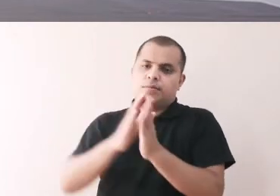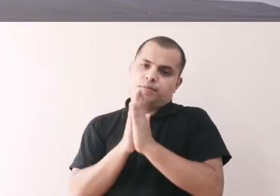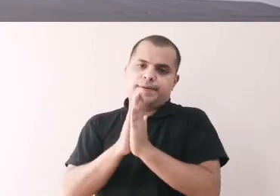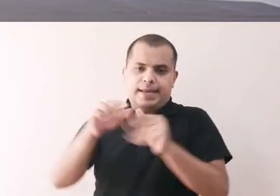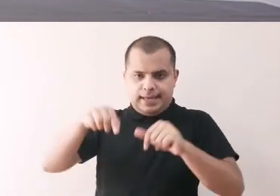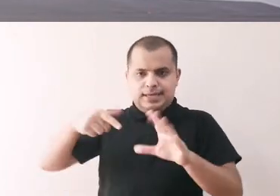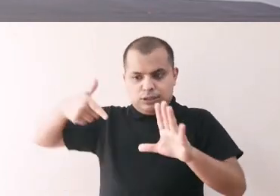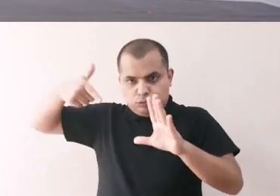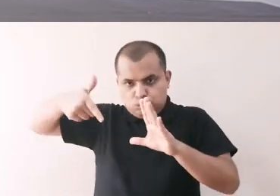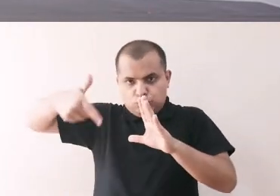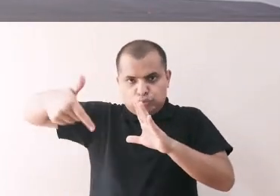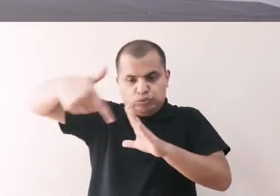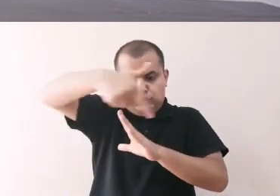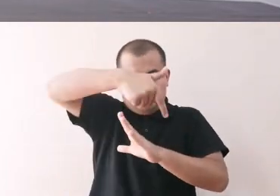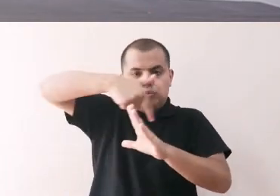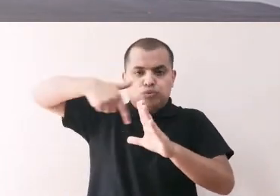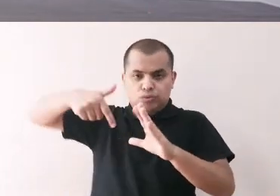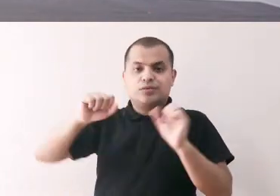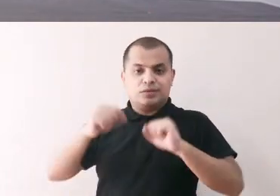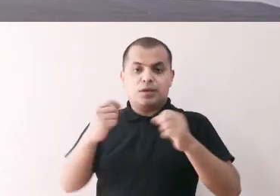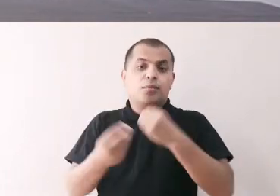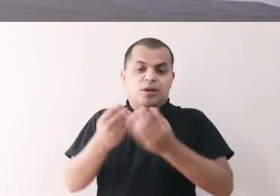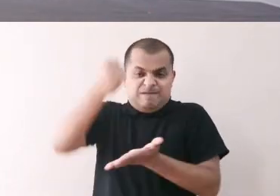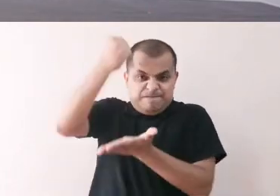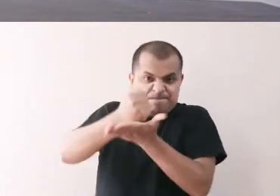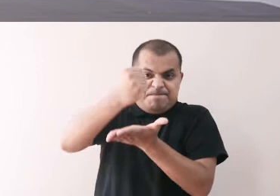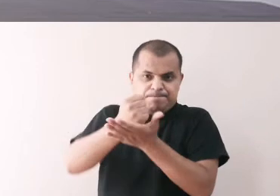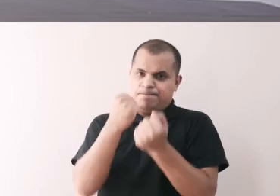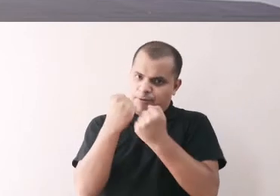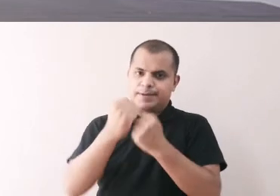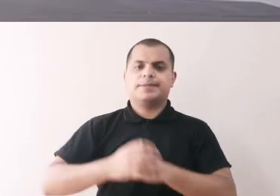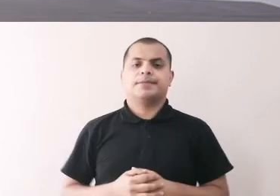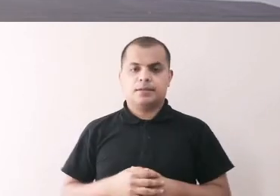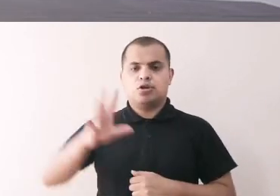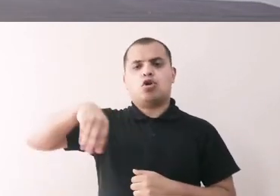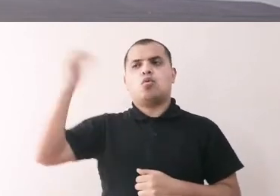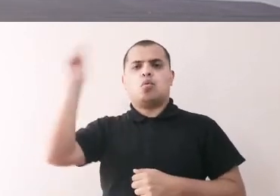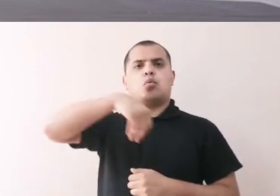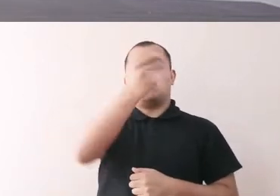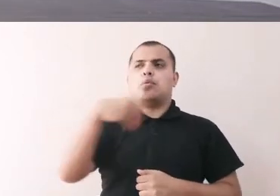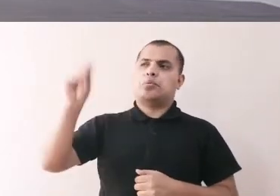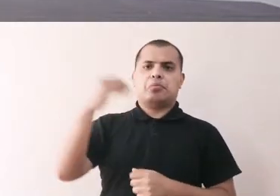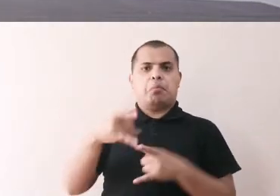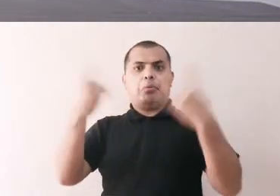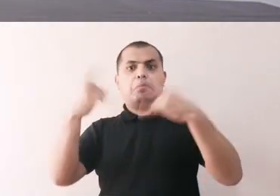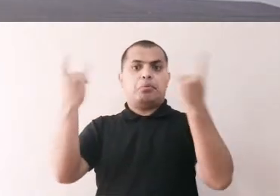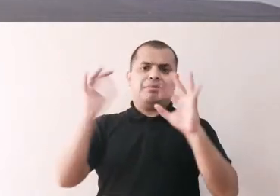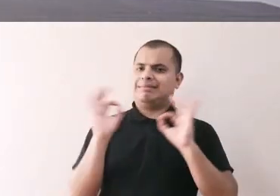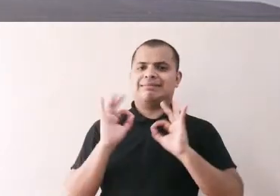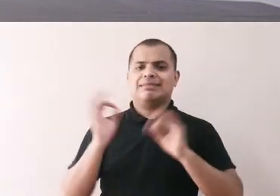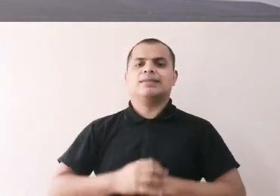que utilicemos pistola de silicona. ¿Por qué? Para que se pueda pegar bien. Miren, yo lo estoy moviendo y no